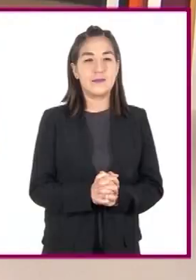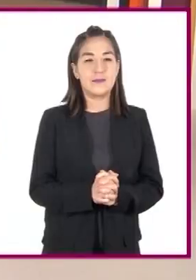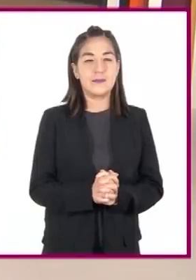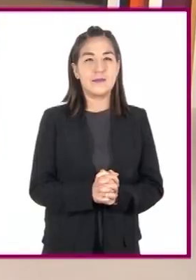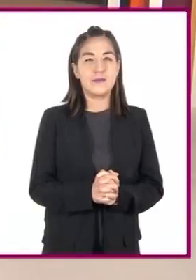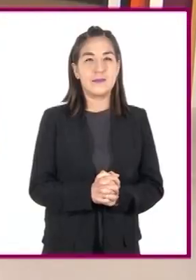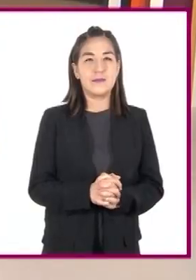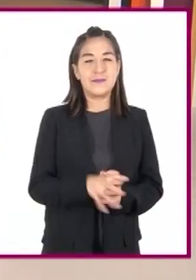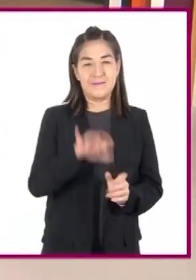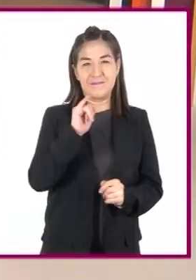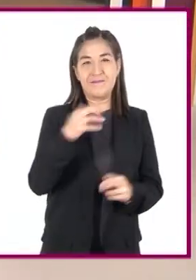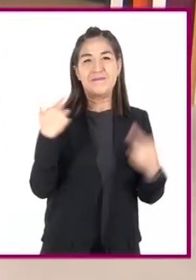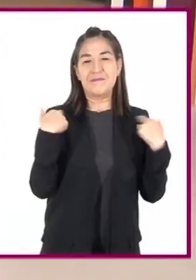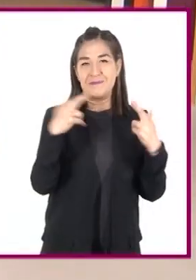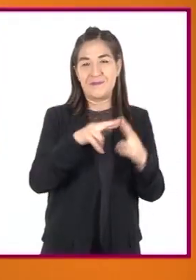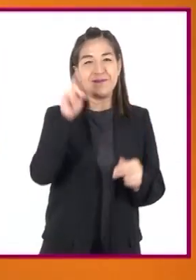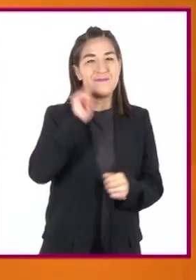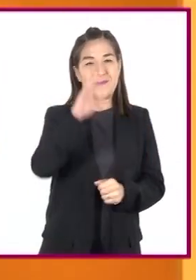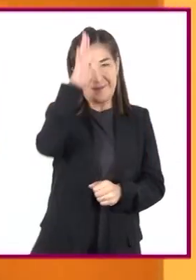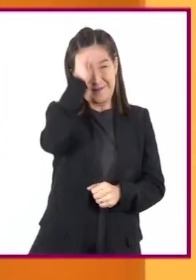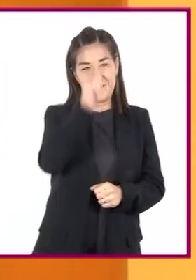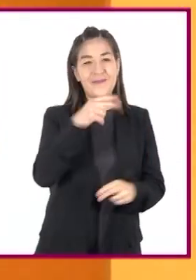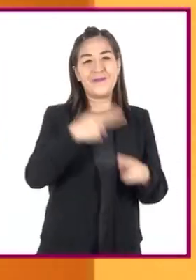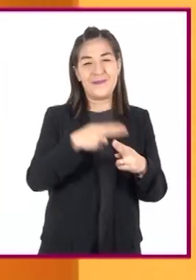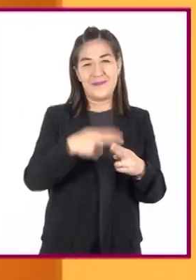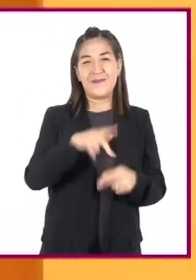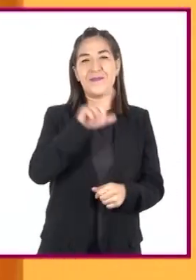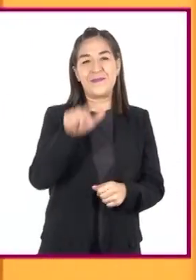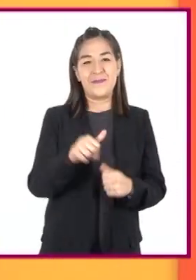Claro, maestras, así quedamos. Hasta luego.